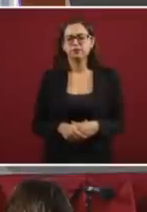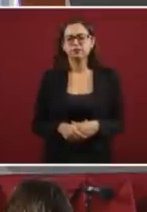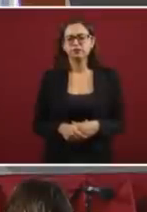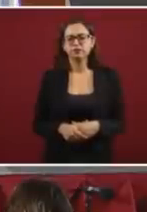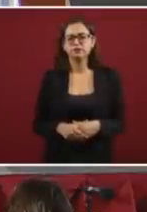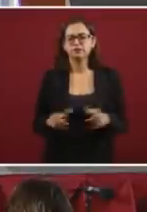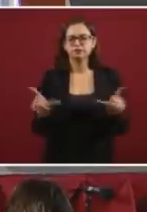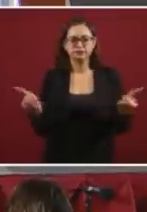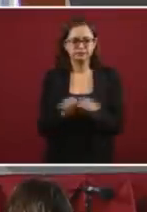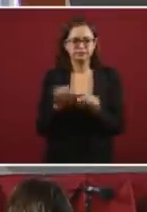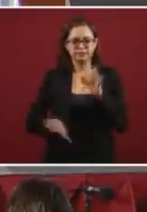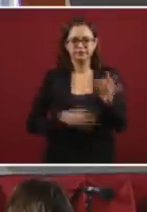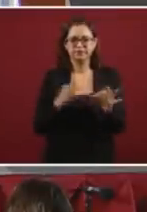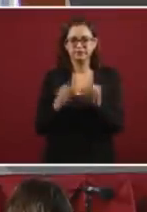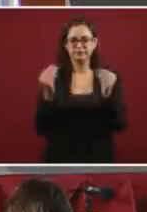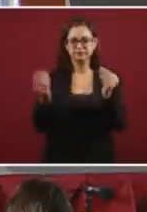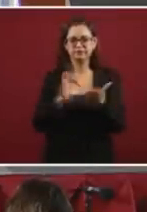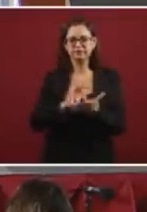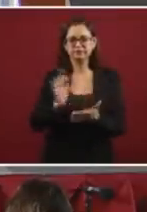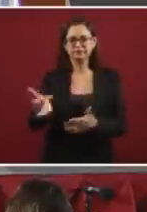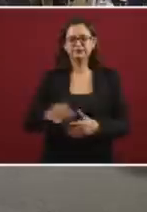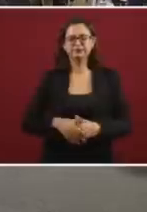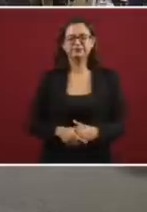esto muchas gracias